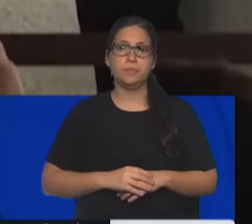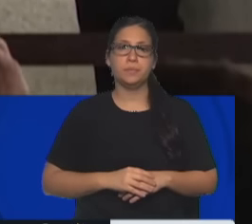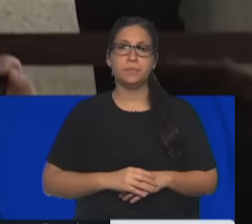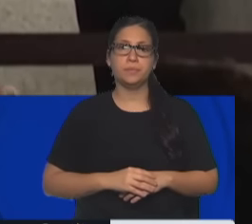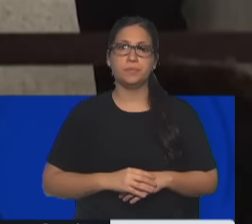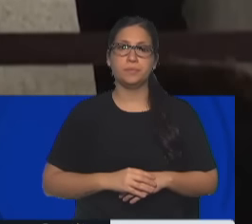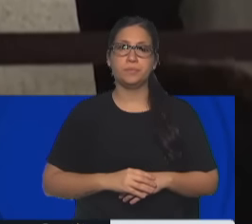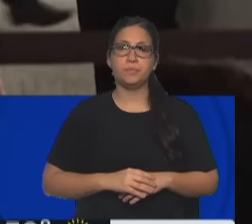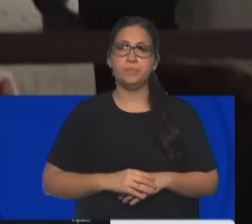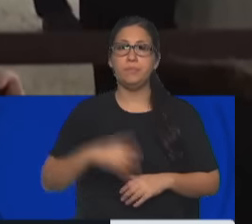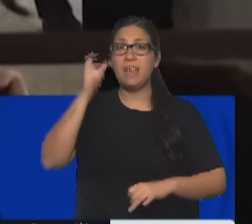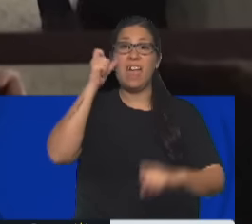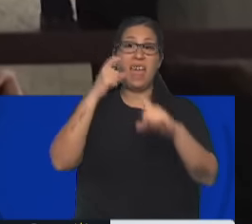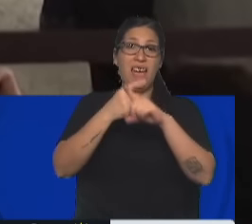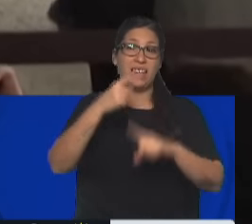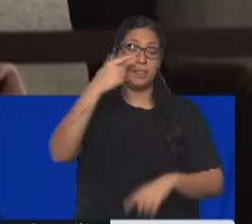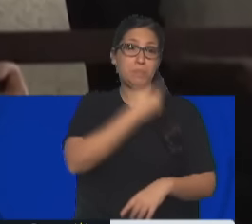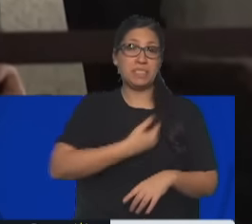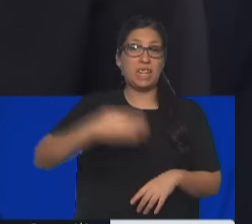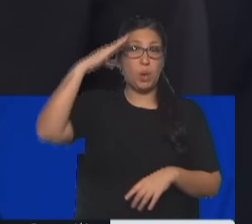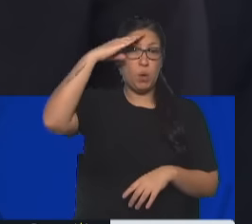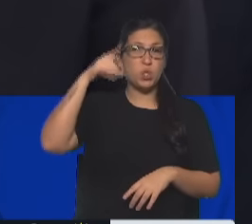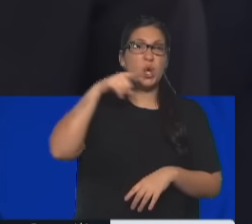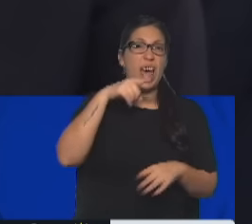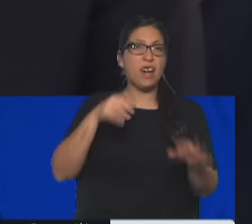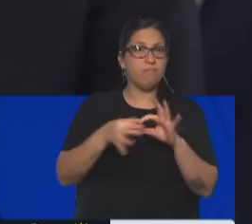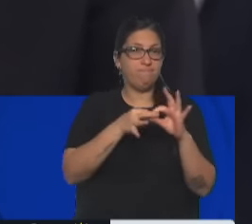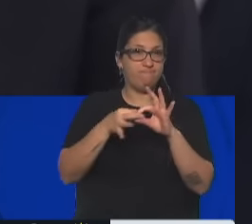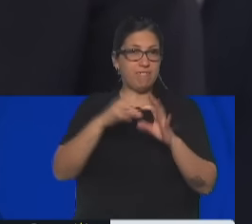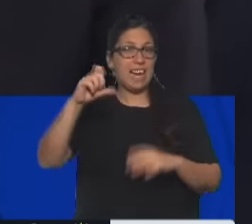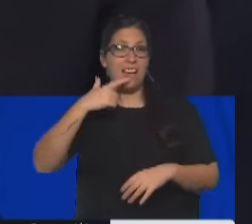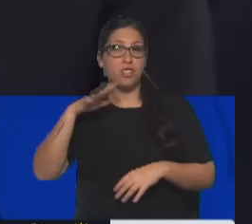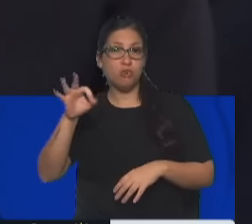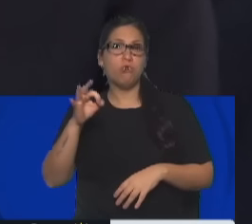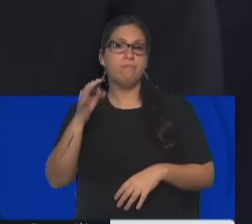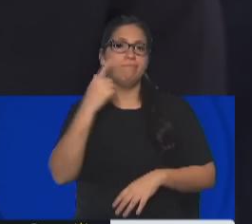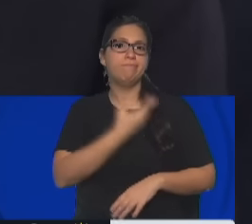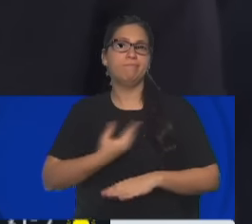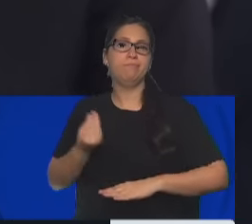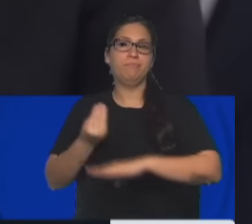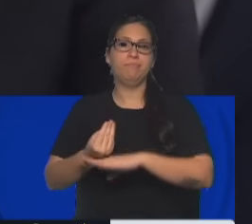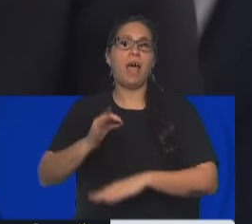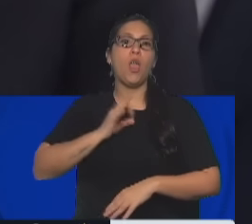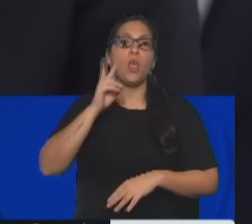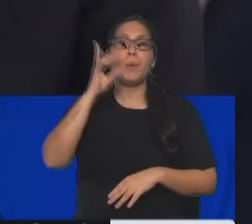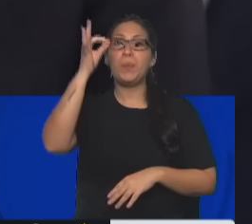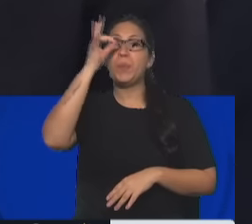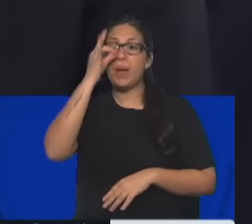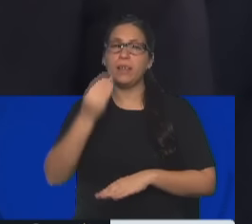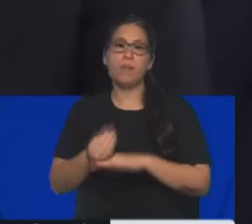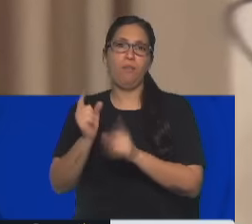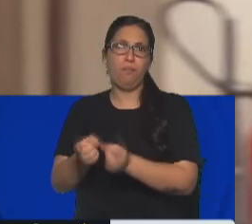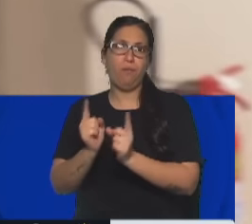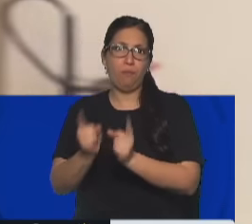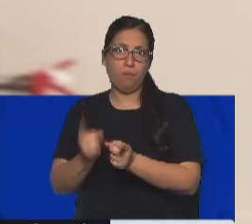Conservador y cercano al expresidente Jair Bolsonaro, Castro gobierna Río de Janeiro desde 2020, tras la destitución de Wilson